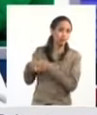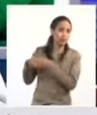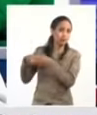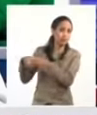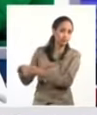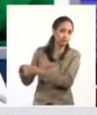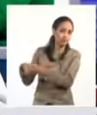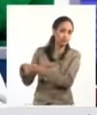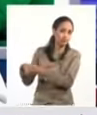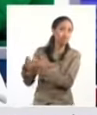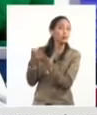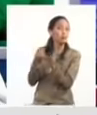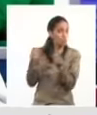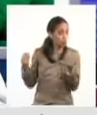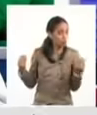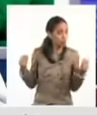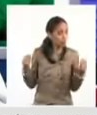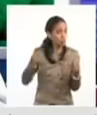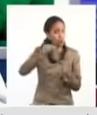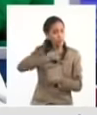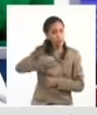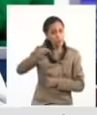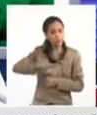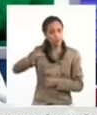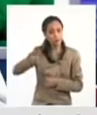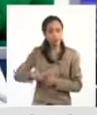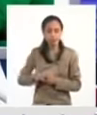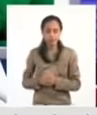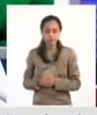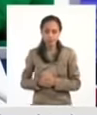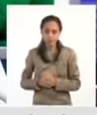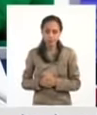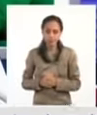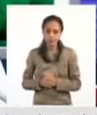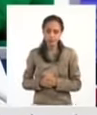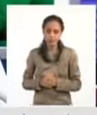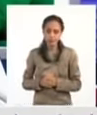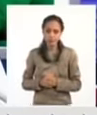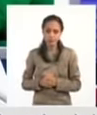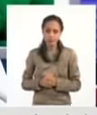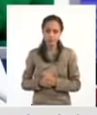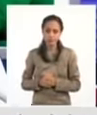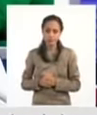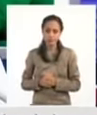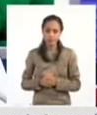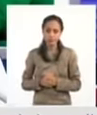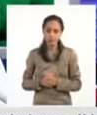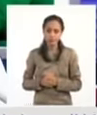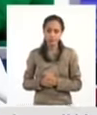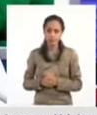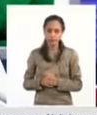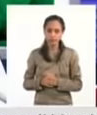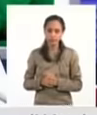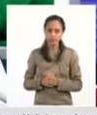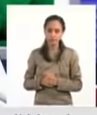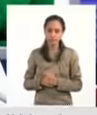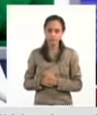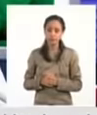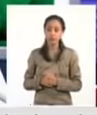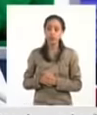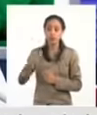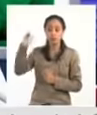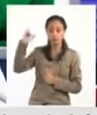desestimable, ¿no? Es una cifra elevada, y se llevó al aislamiento durante 7 días, pagando el